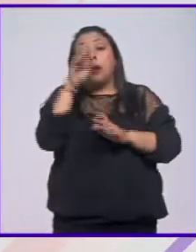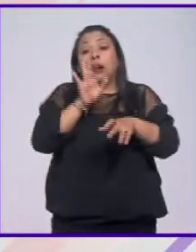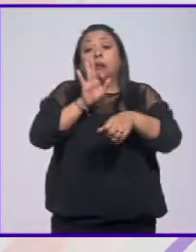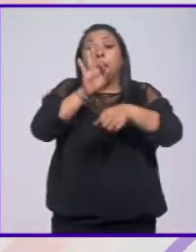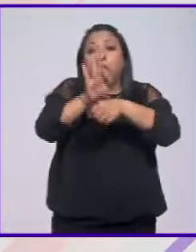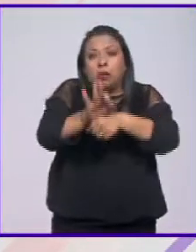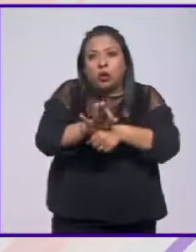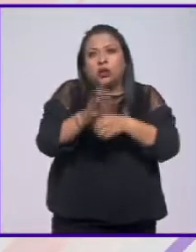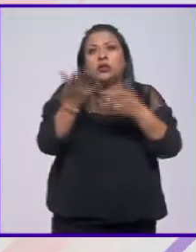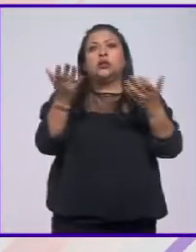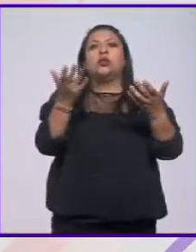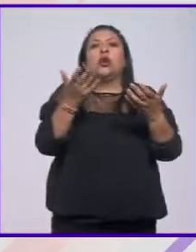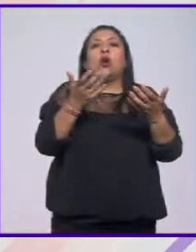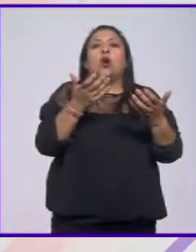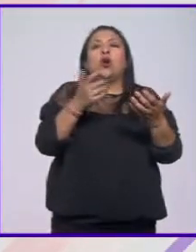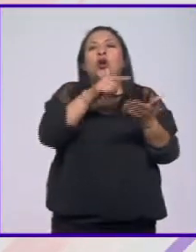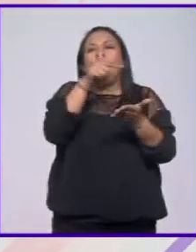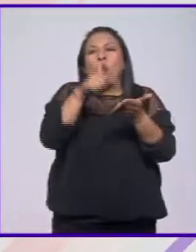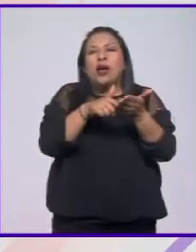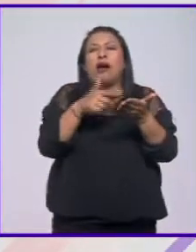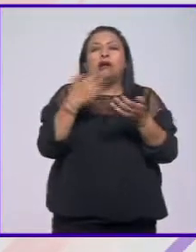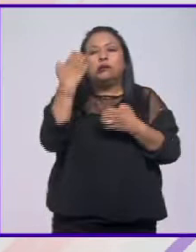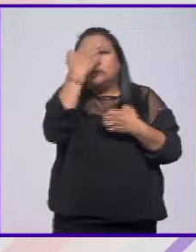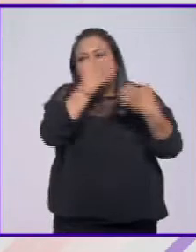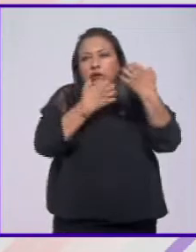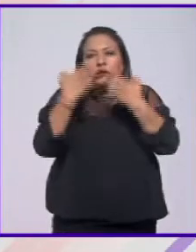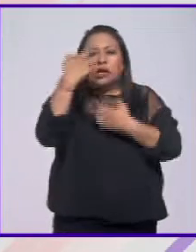protección de las mismas, las aduanas, claro. En fin.